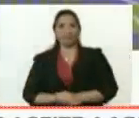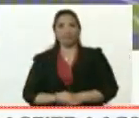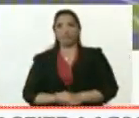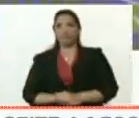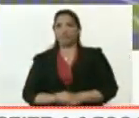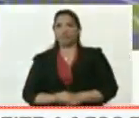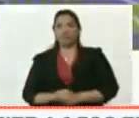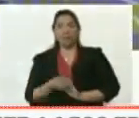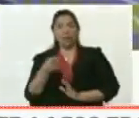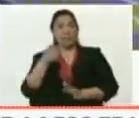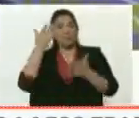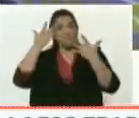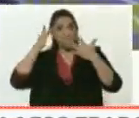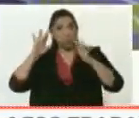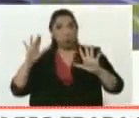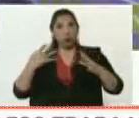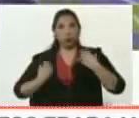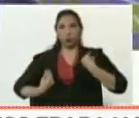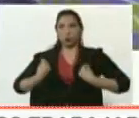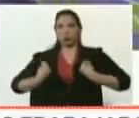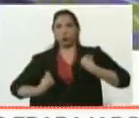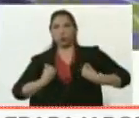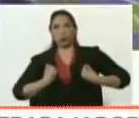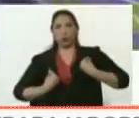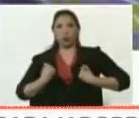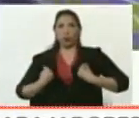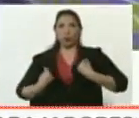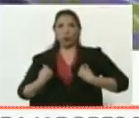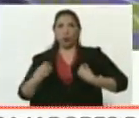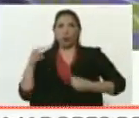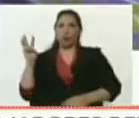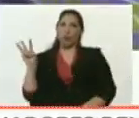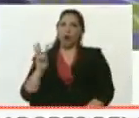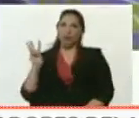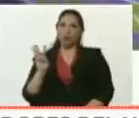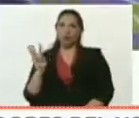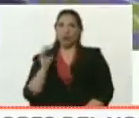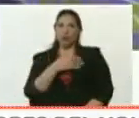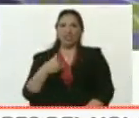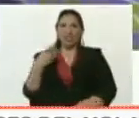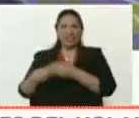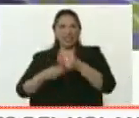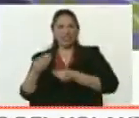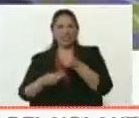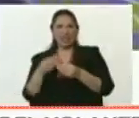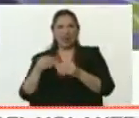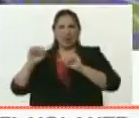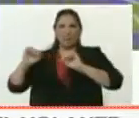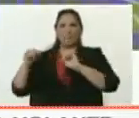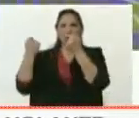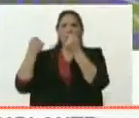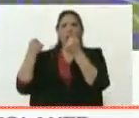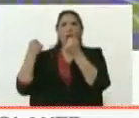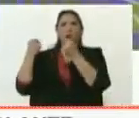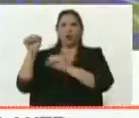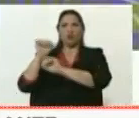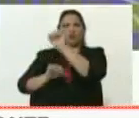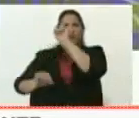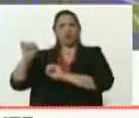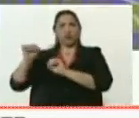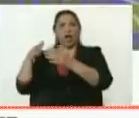Es un intento desesperado desde Washington por resistirse a la rebelión antineoliberal.